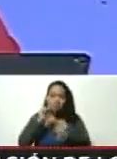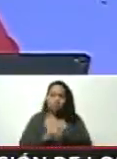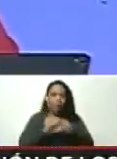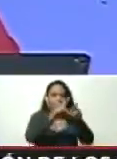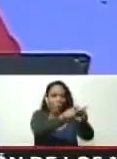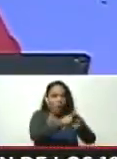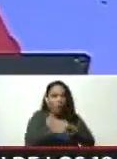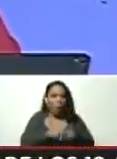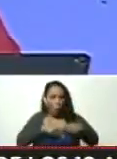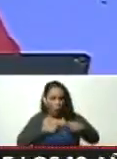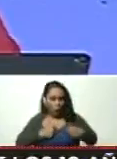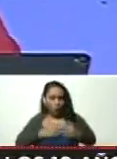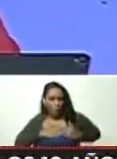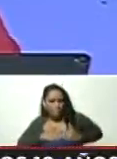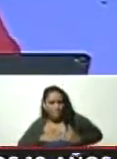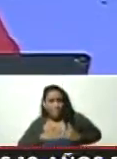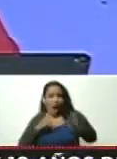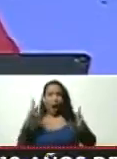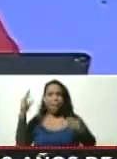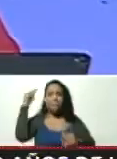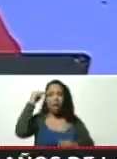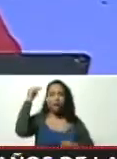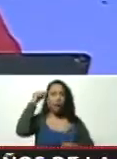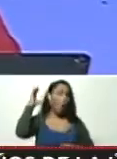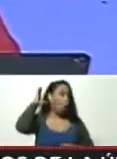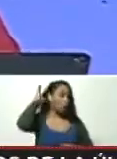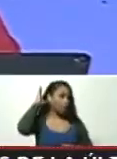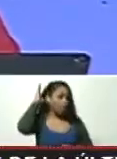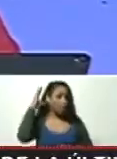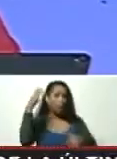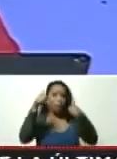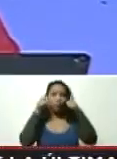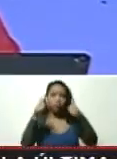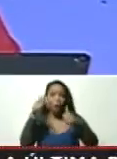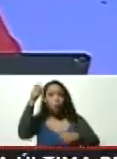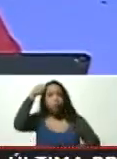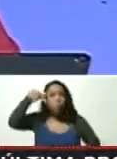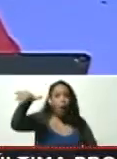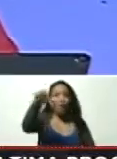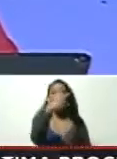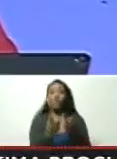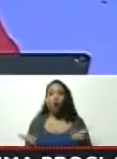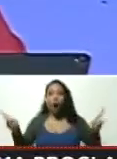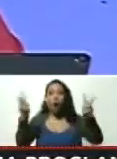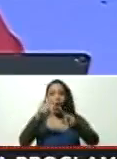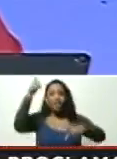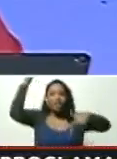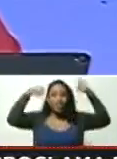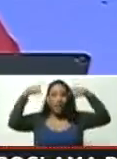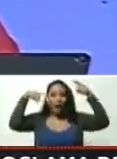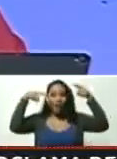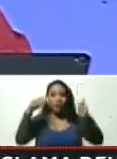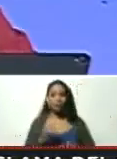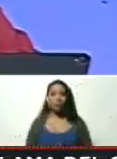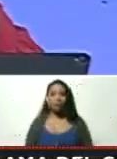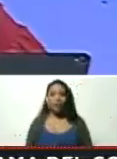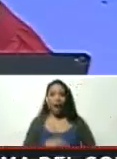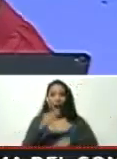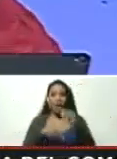corazones fértiles, en mentes conscientes, en pueblo de valores. Chávez formó a